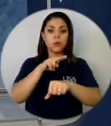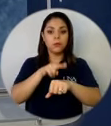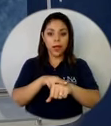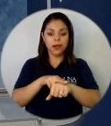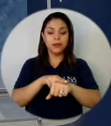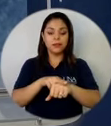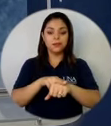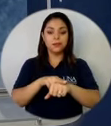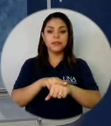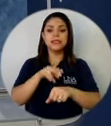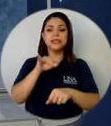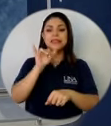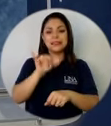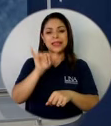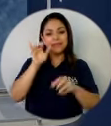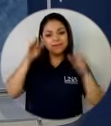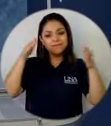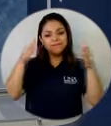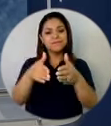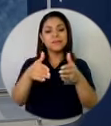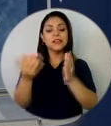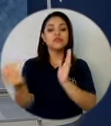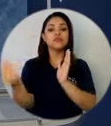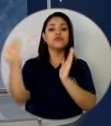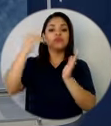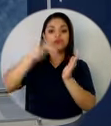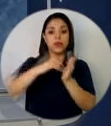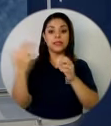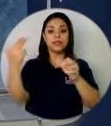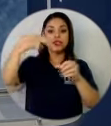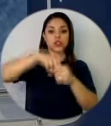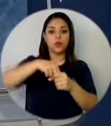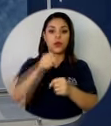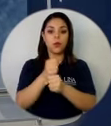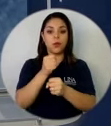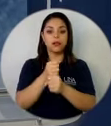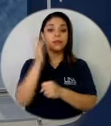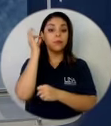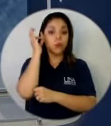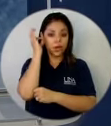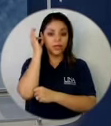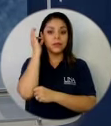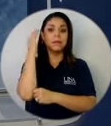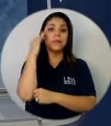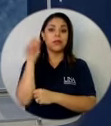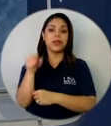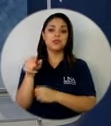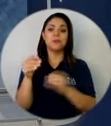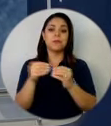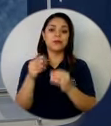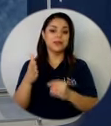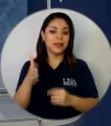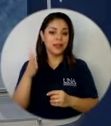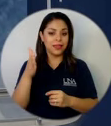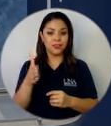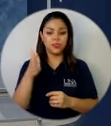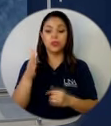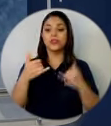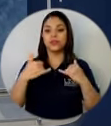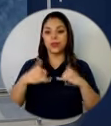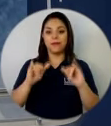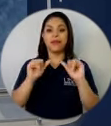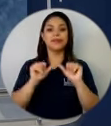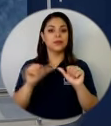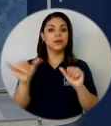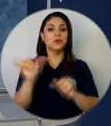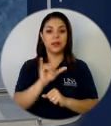trabaje específicamente en la reinserción laboral de las mujeres, porque ustedes consideran que ha sido más lenta desde siempre y ahora tampoco ha sido la